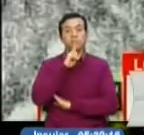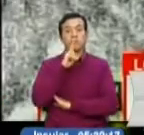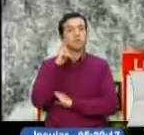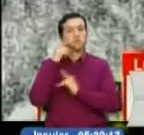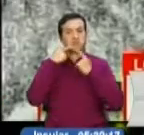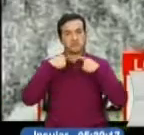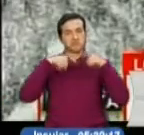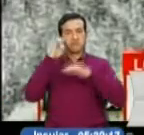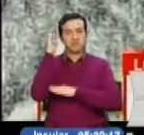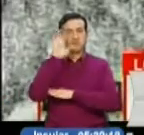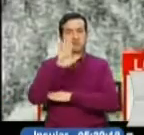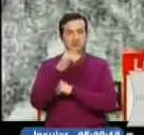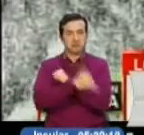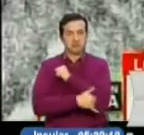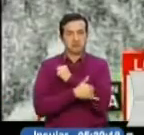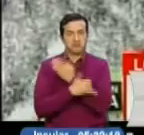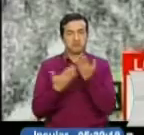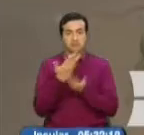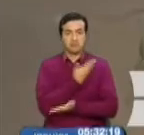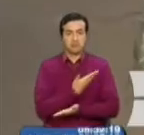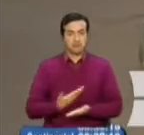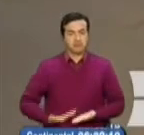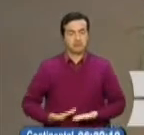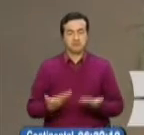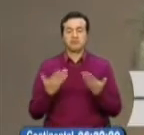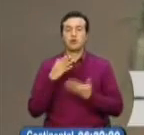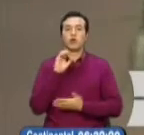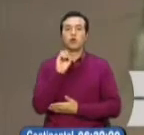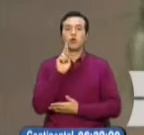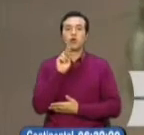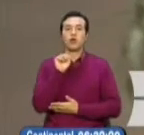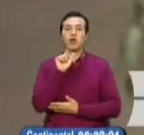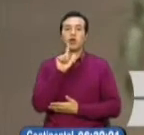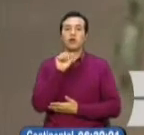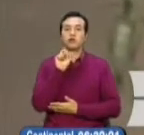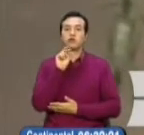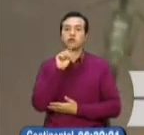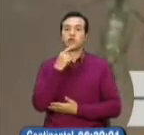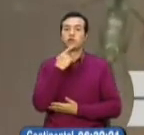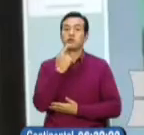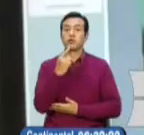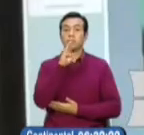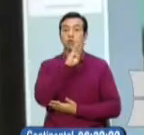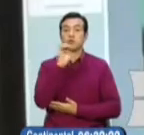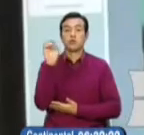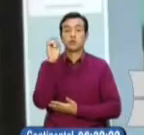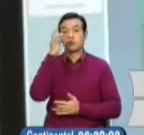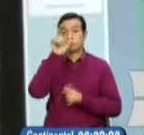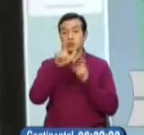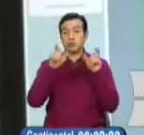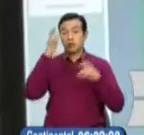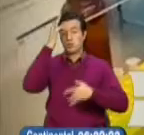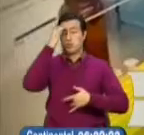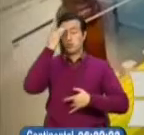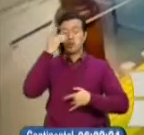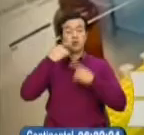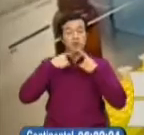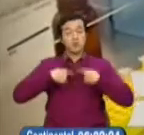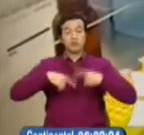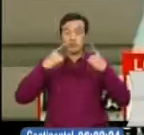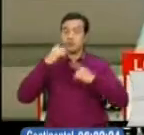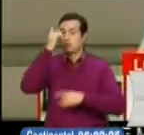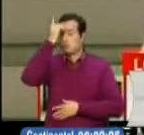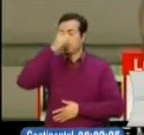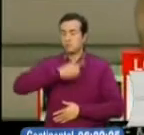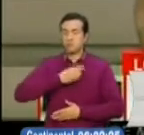la emergencia nacional. El presidente Juan Orlando Hernández indicó que existen cerca de 400 casos en su país y anunció medidas de